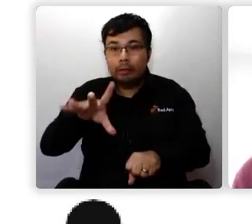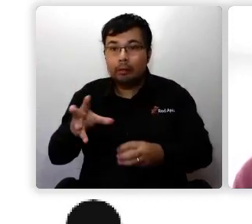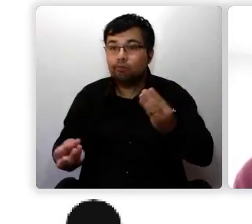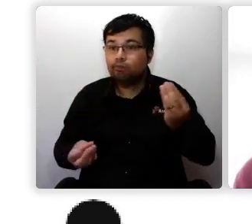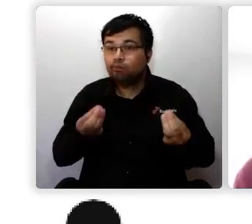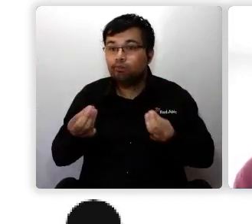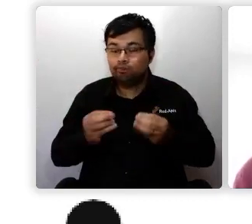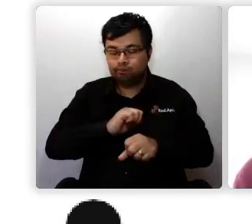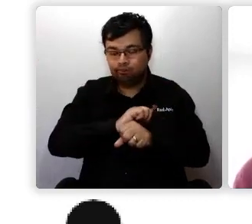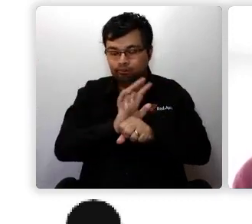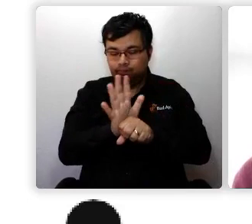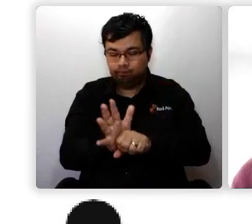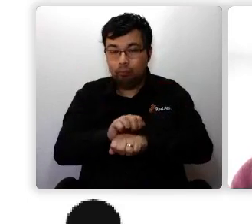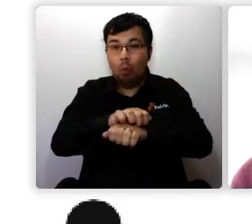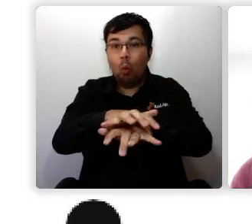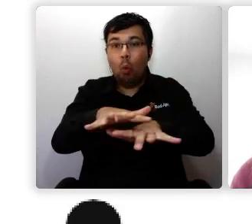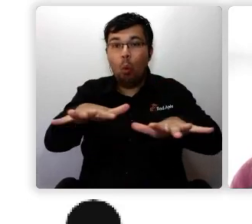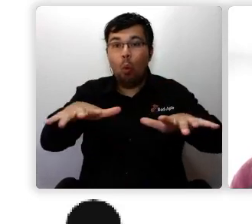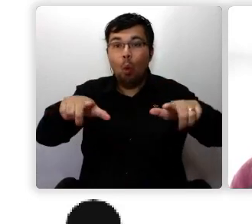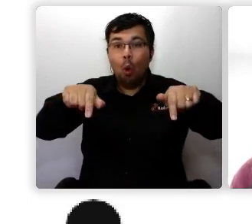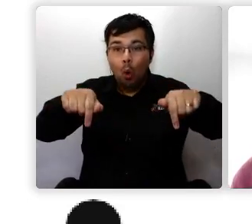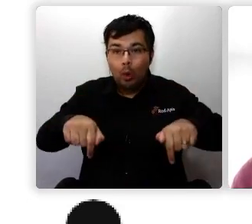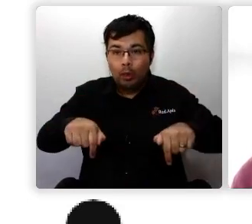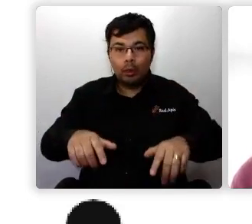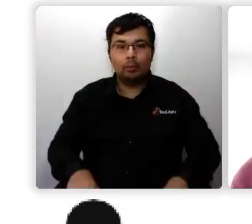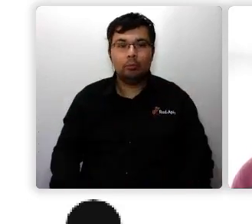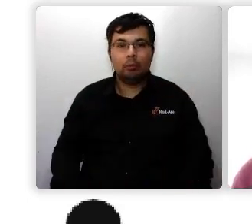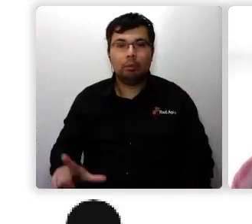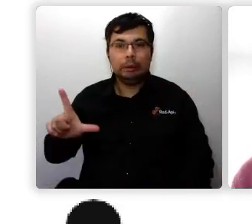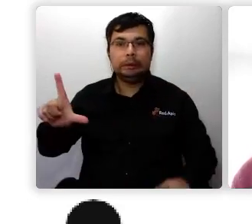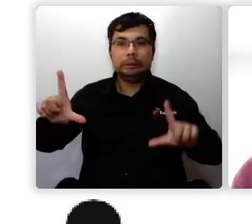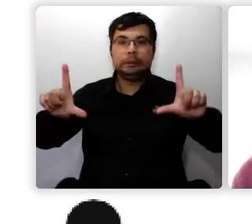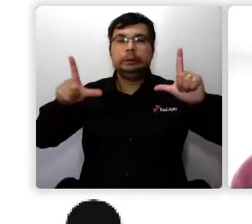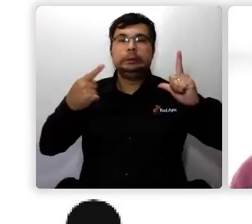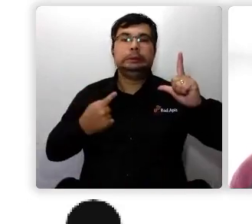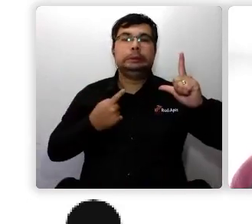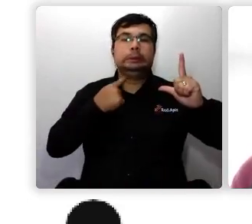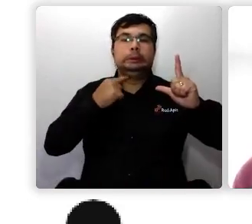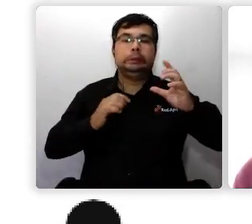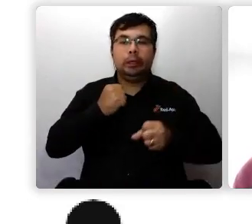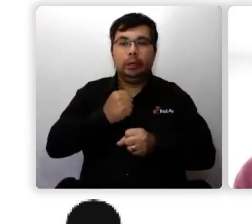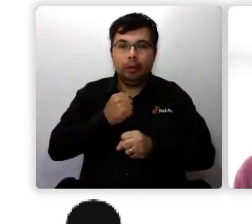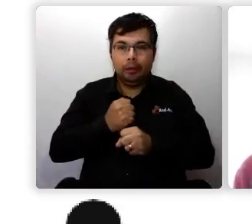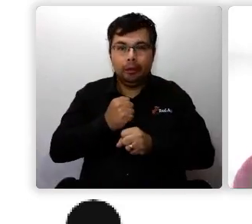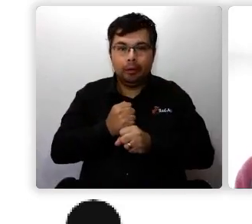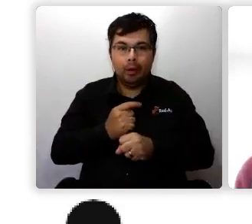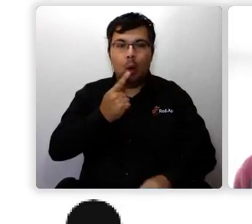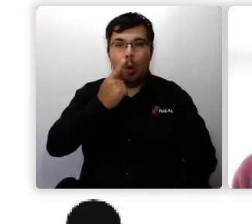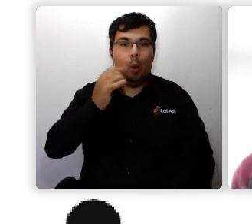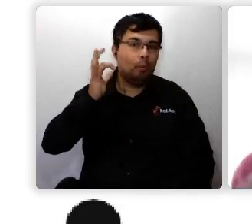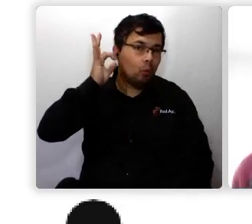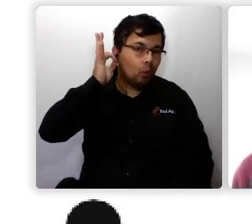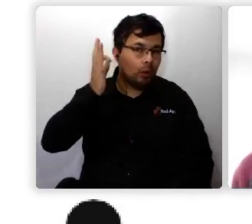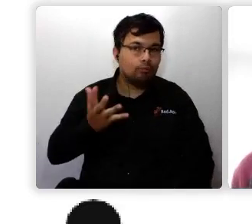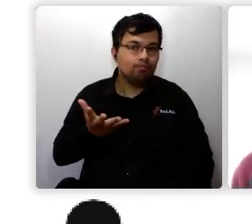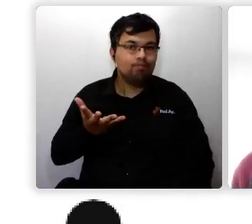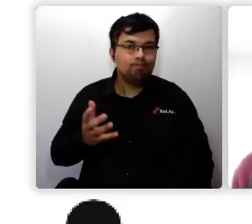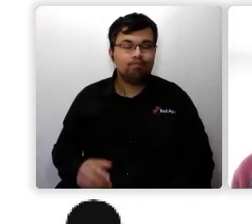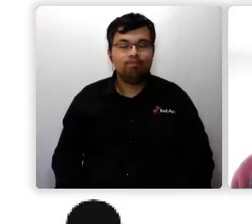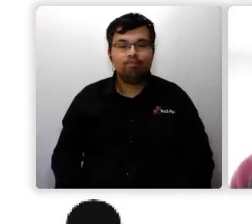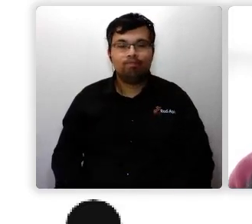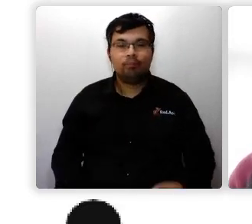el coronavirus hoy día nos ha impactado en todo lo que es el empleo, ya sea el empleo femenino y el empleo masculino, pero lamentablemente